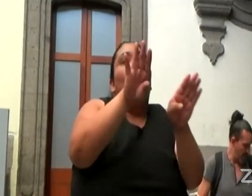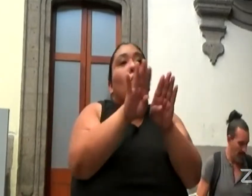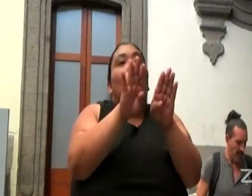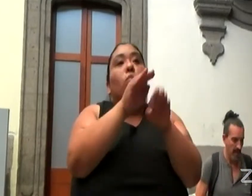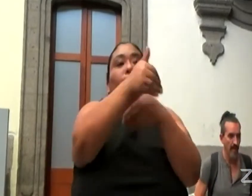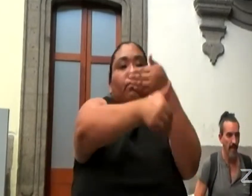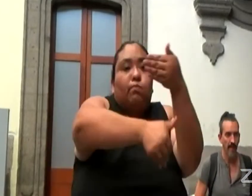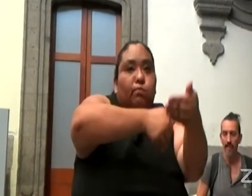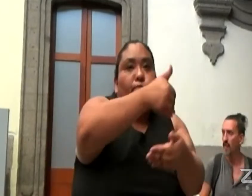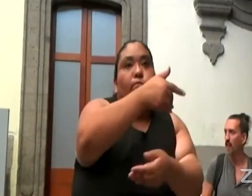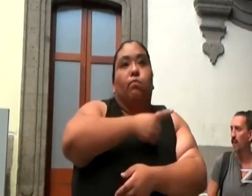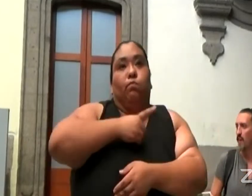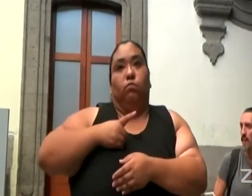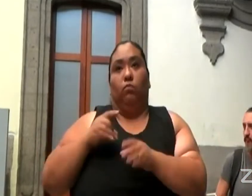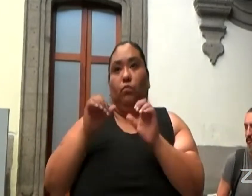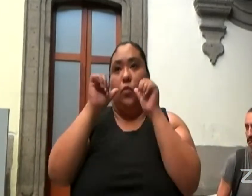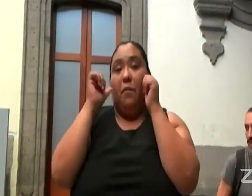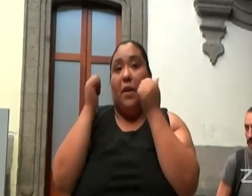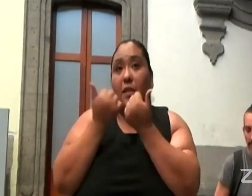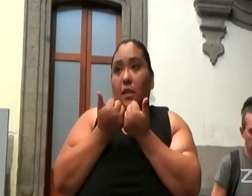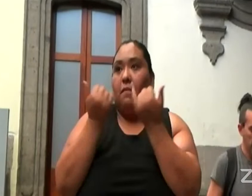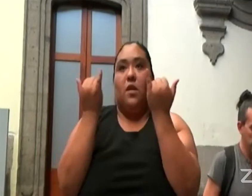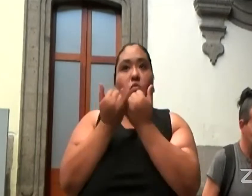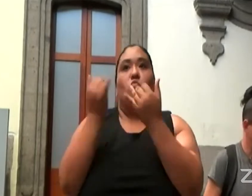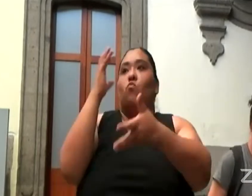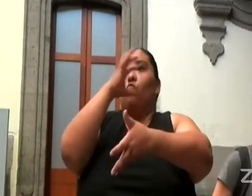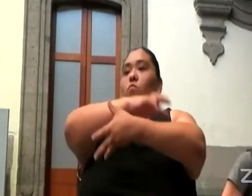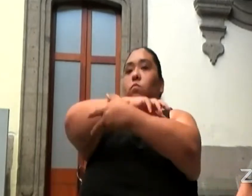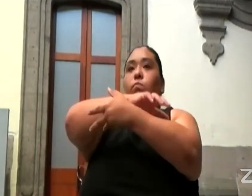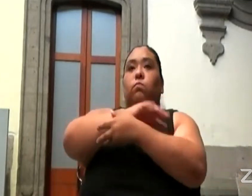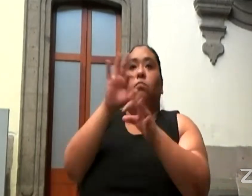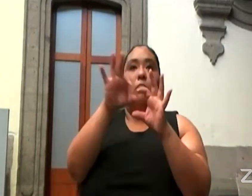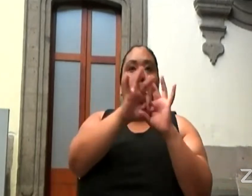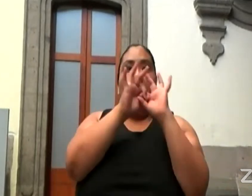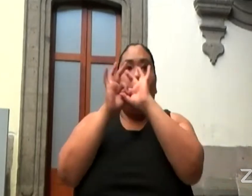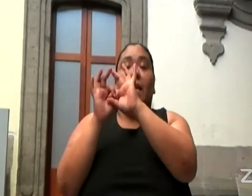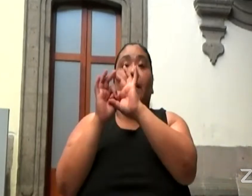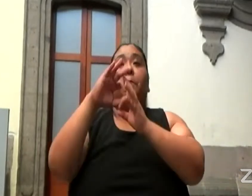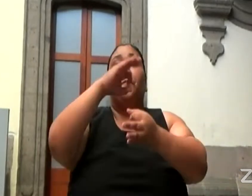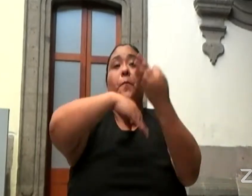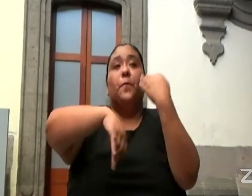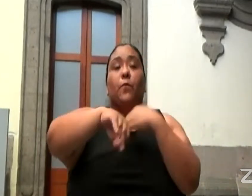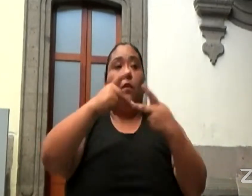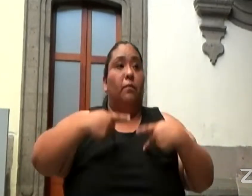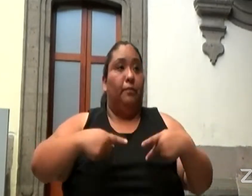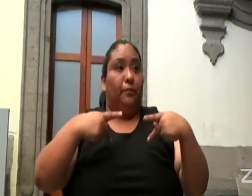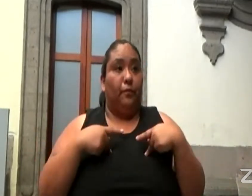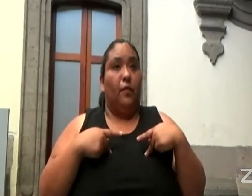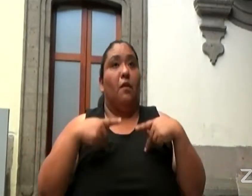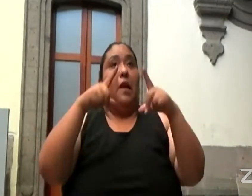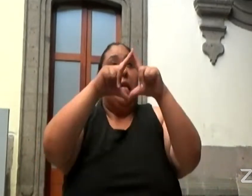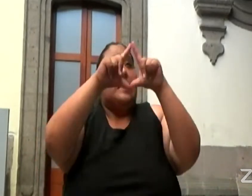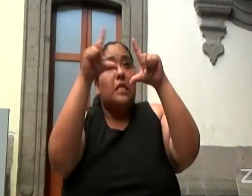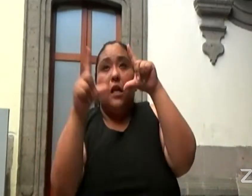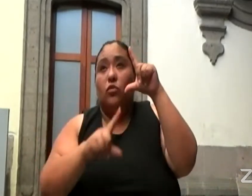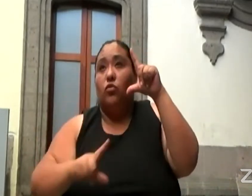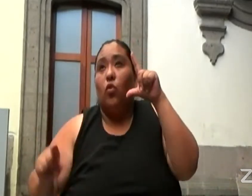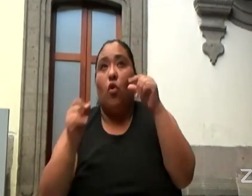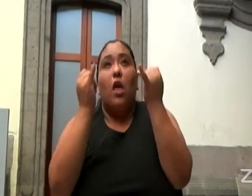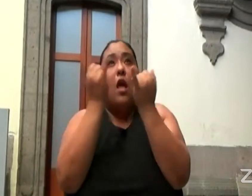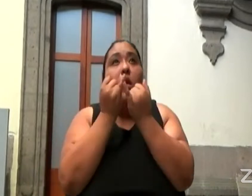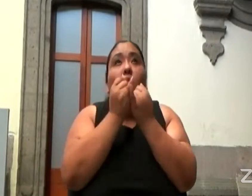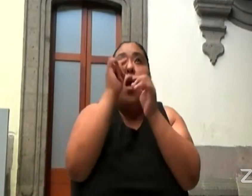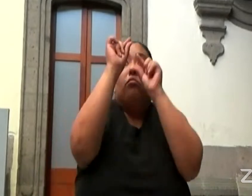y con todos los aliados, aliadas y aliades a nivel nacional, desde todos los territorios, iniciativa